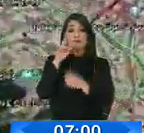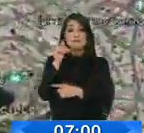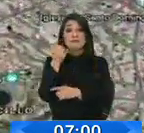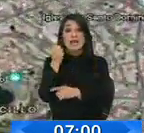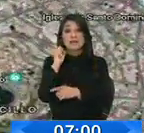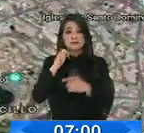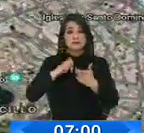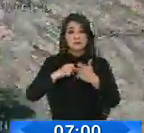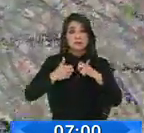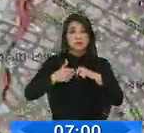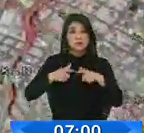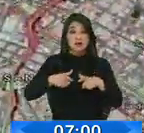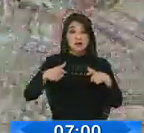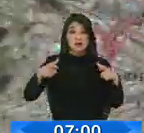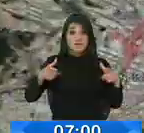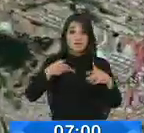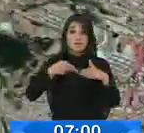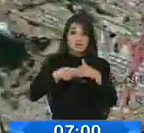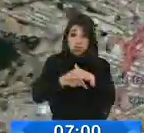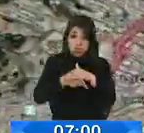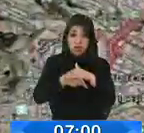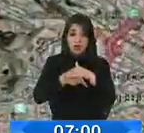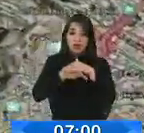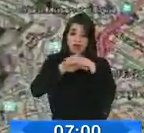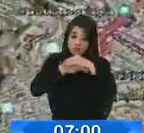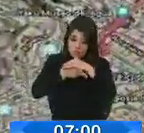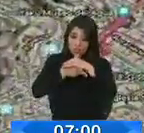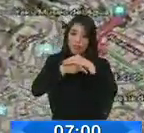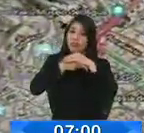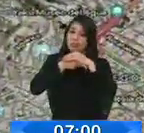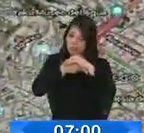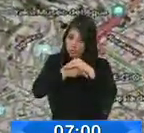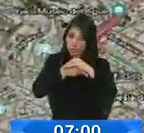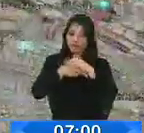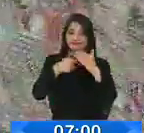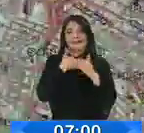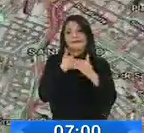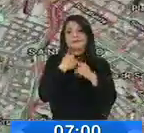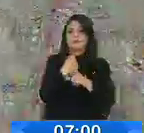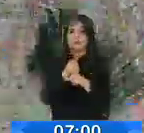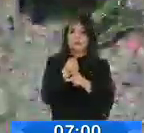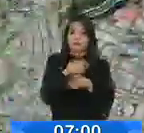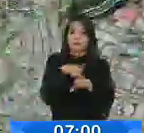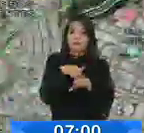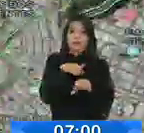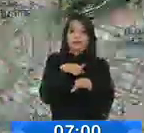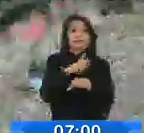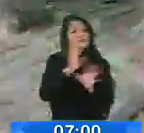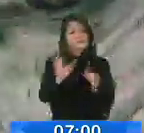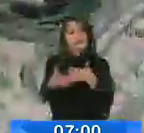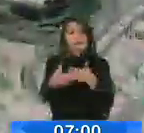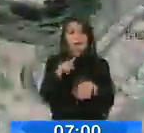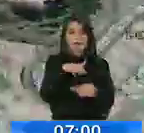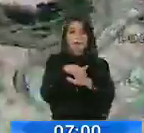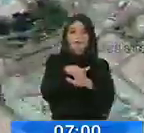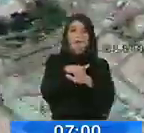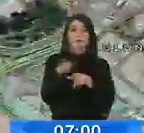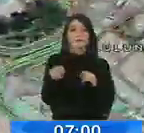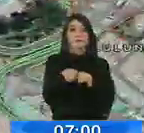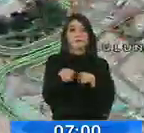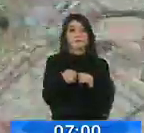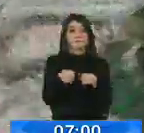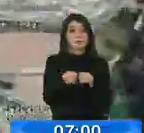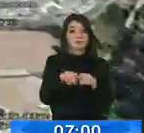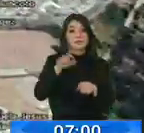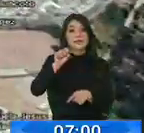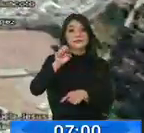y un camión intentó pasar el deprimido, era muy alto y se fue llevando, por lo tanto hay tráfico complicado. Igualmente el sector del